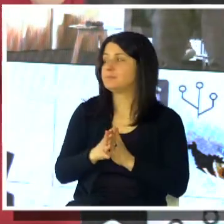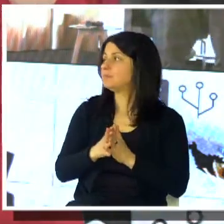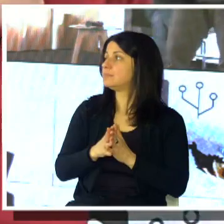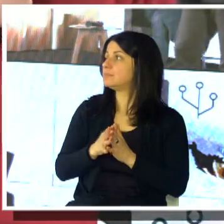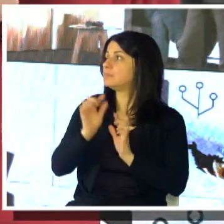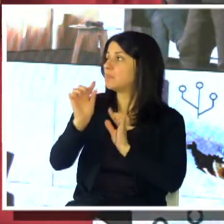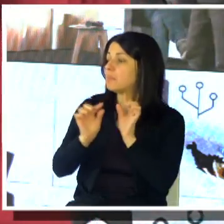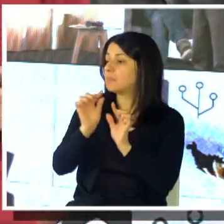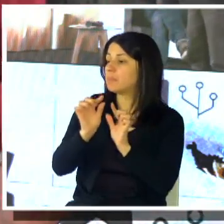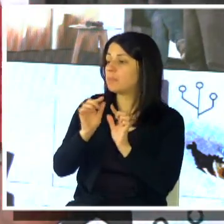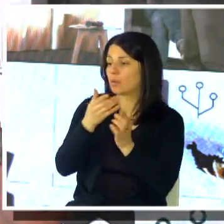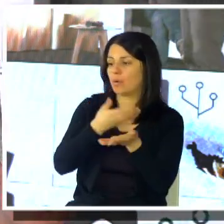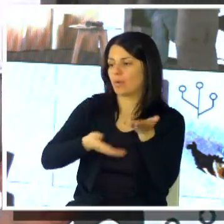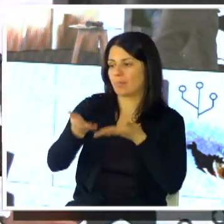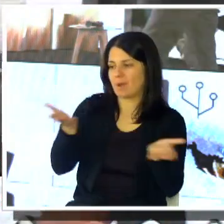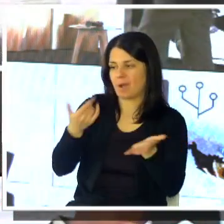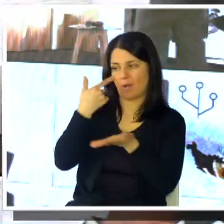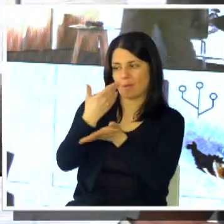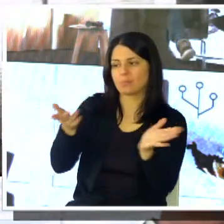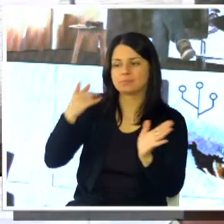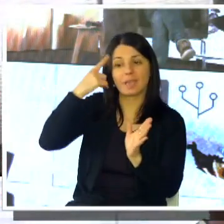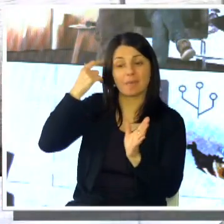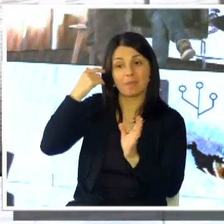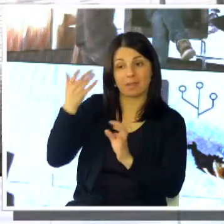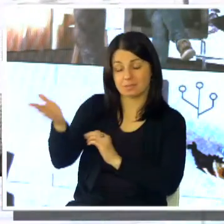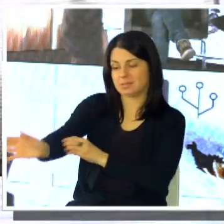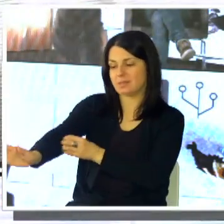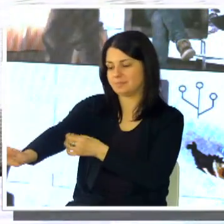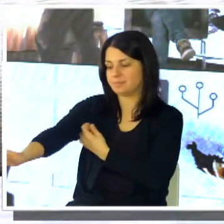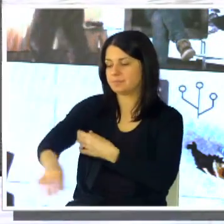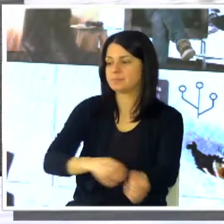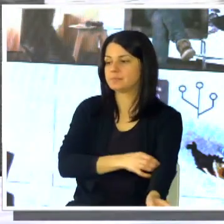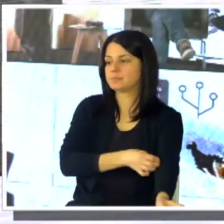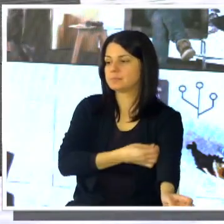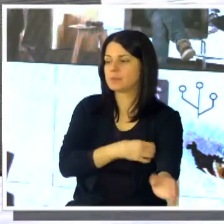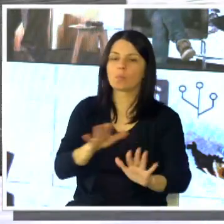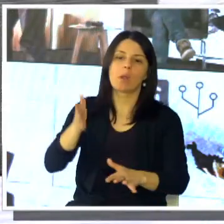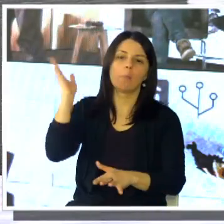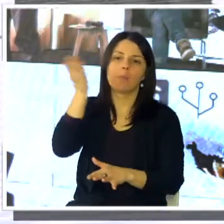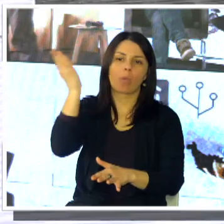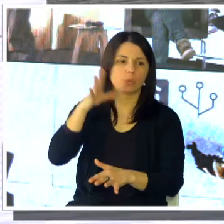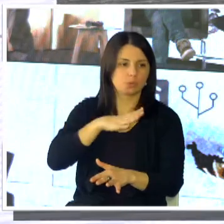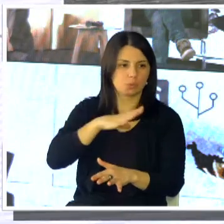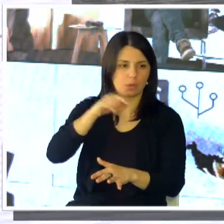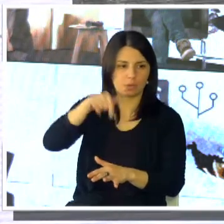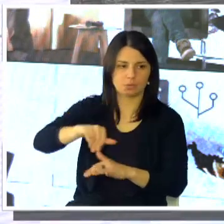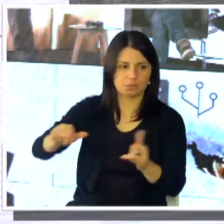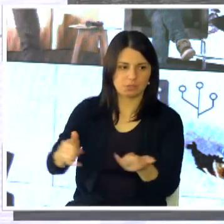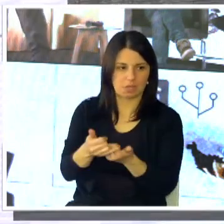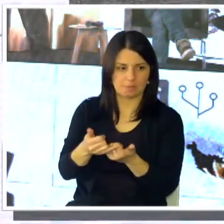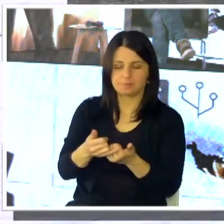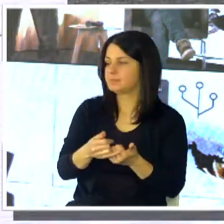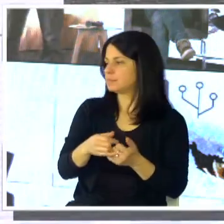un poco voy a compartir ahora la experiencia esa, qué productos tenemos hoy ya en producción que